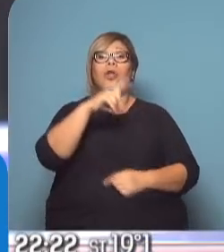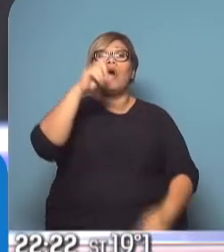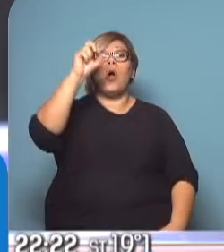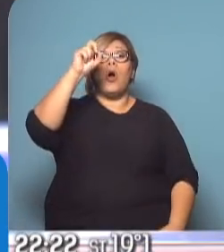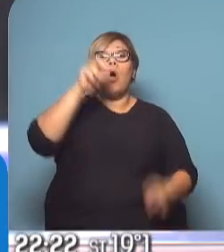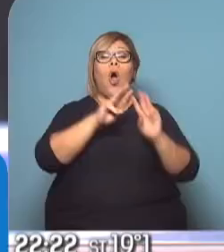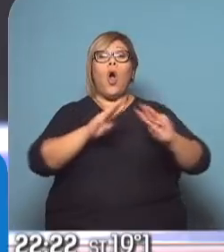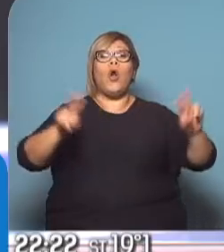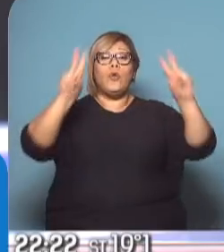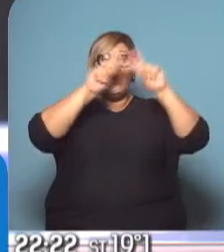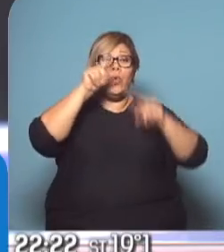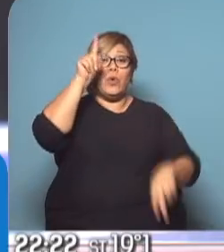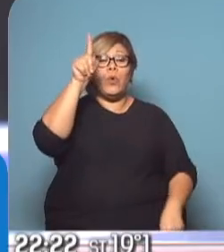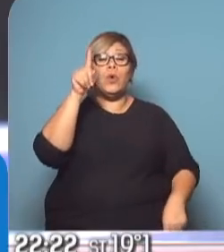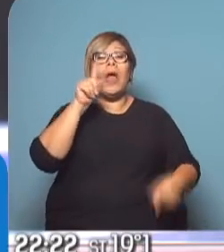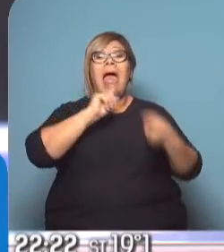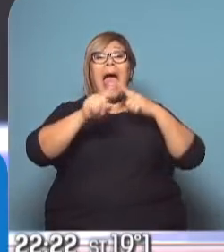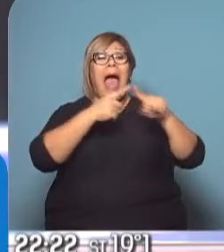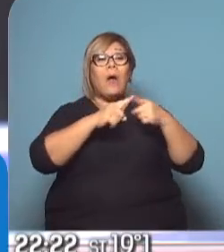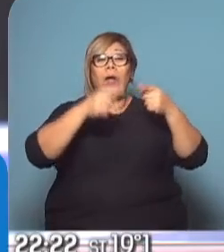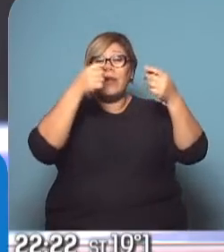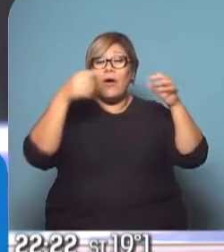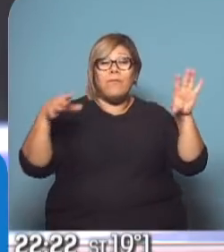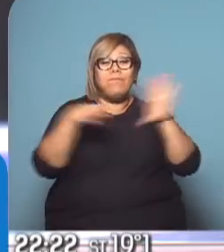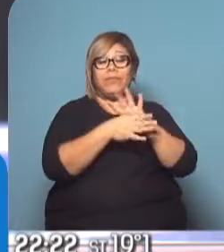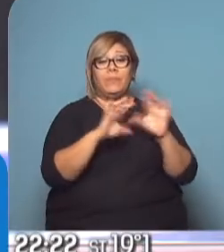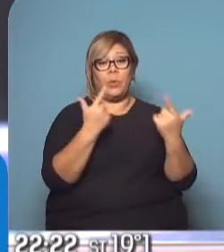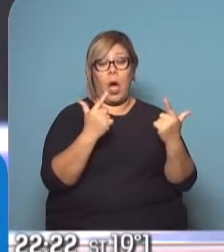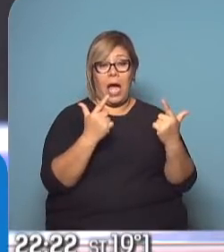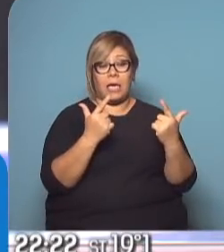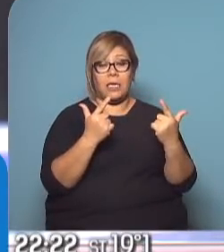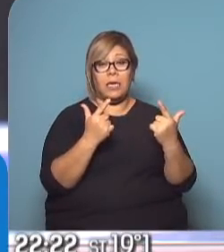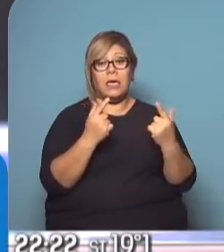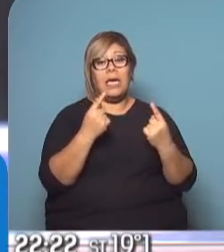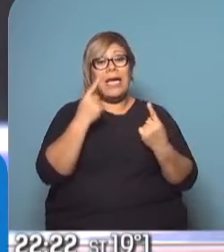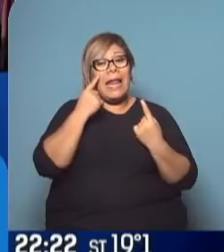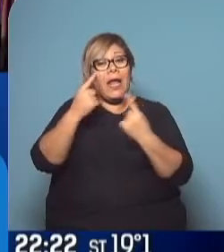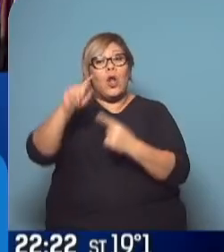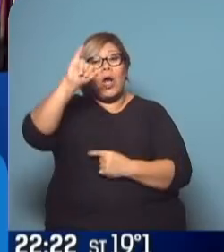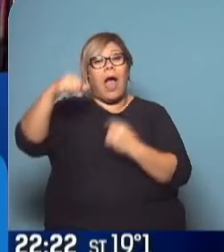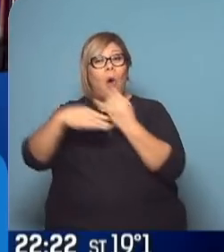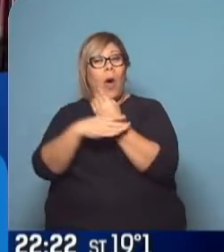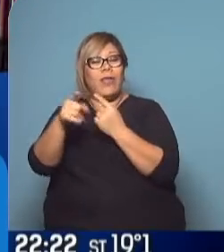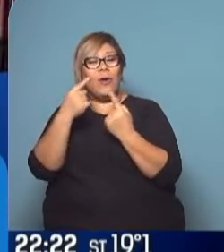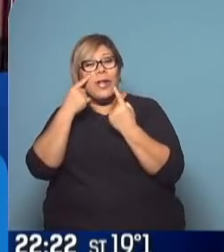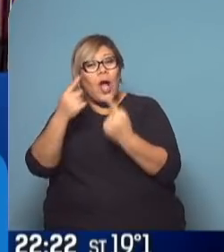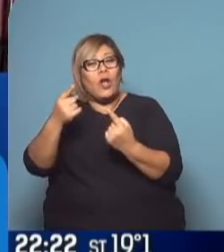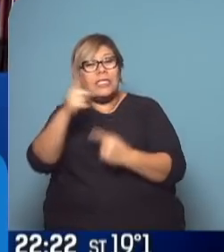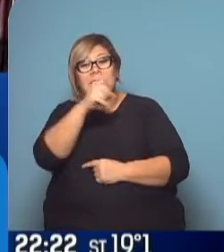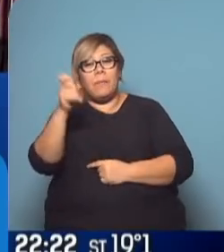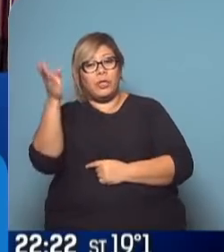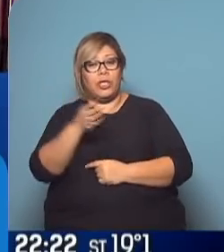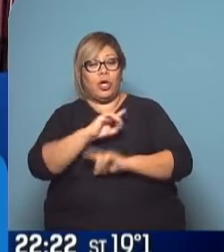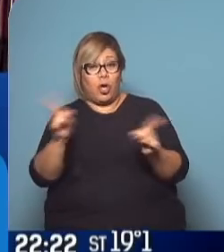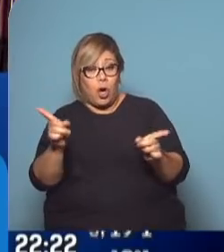hay consenso y no hay una mayoría que reconozca a Guaidó y por el contrario las credenciales siguen siendo